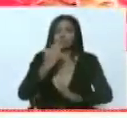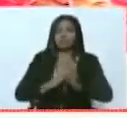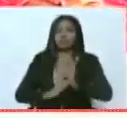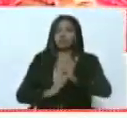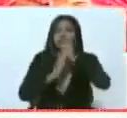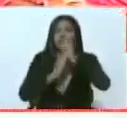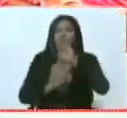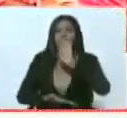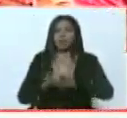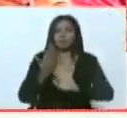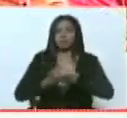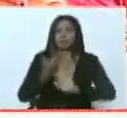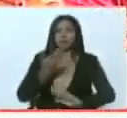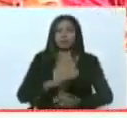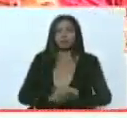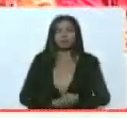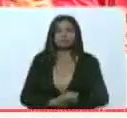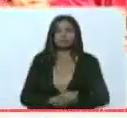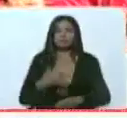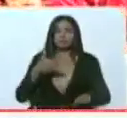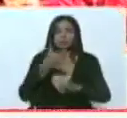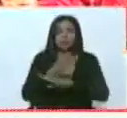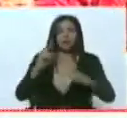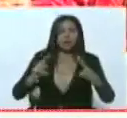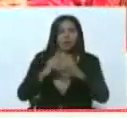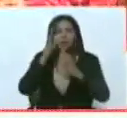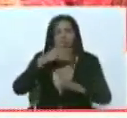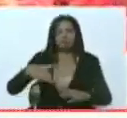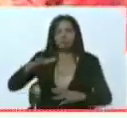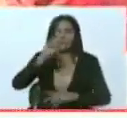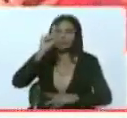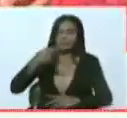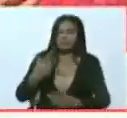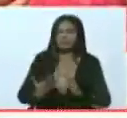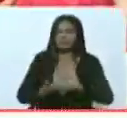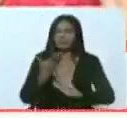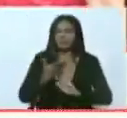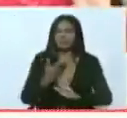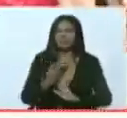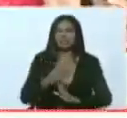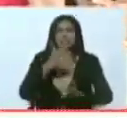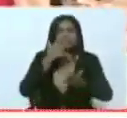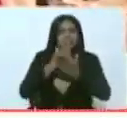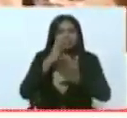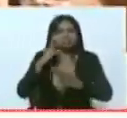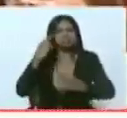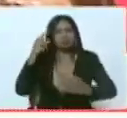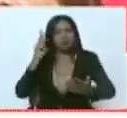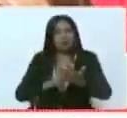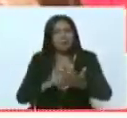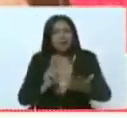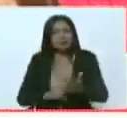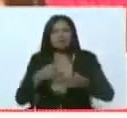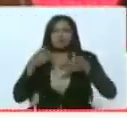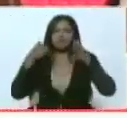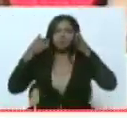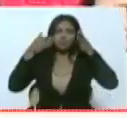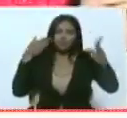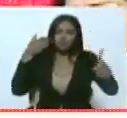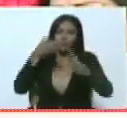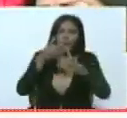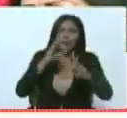liderazgo. Ir al encuentro del pueblo. Siempre con la verdad, con orientaciones